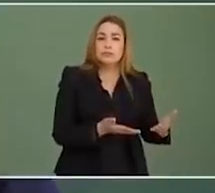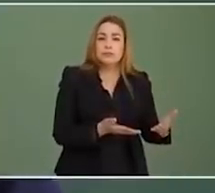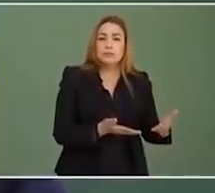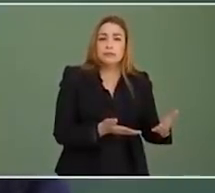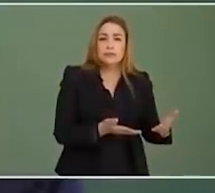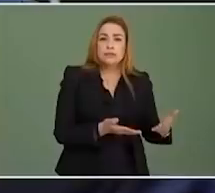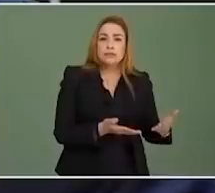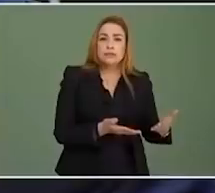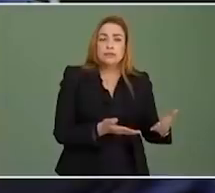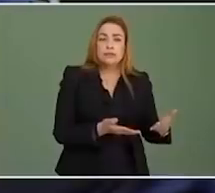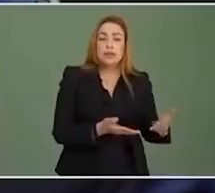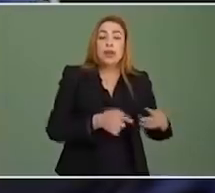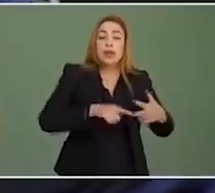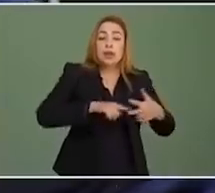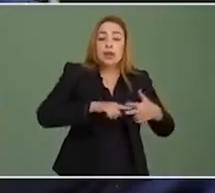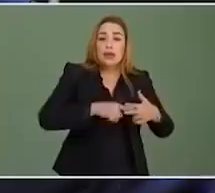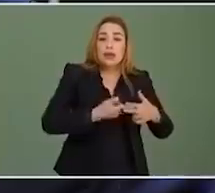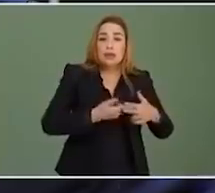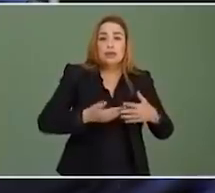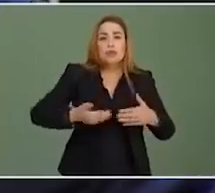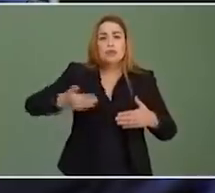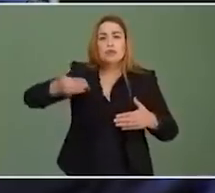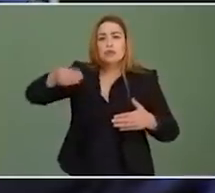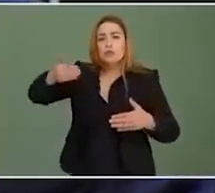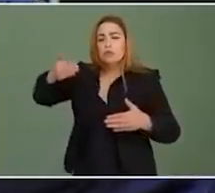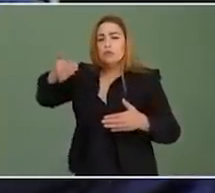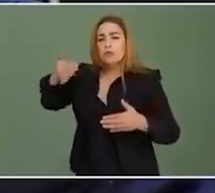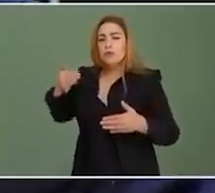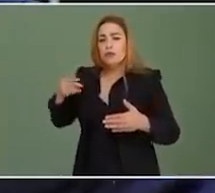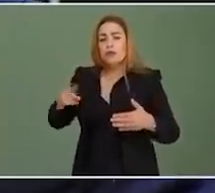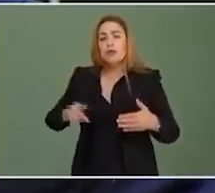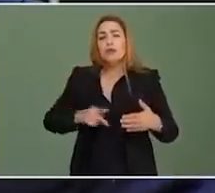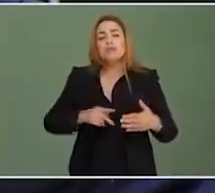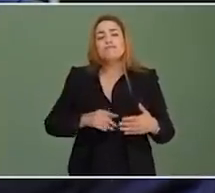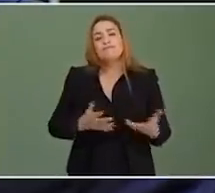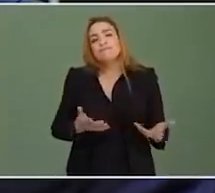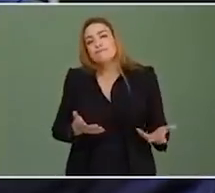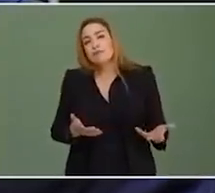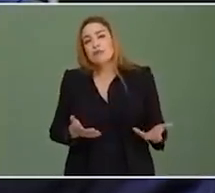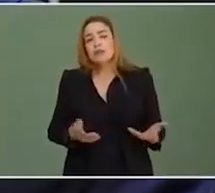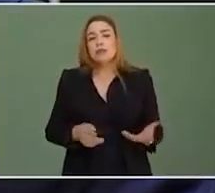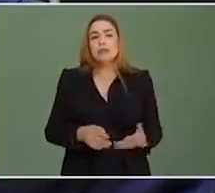el pueblo ayer hablamos de esto